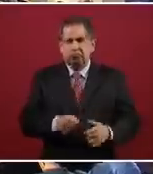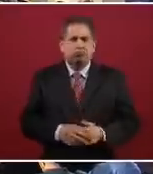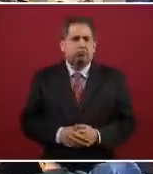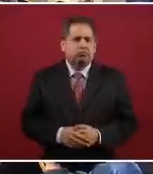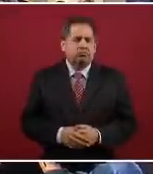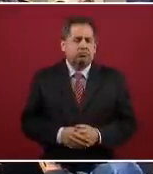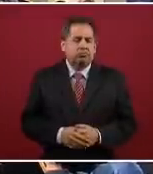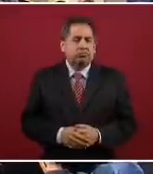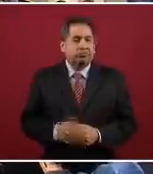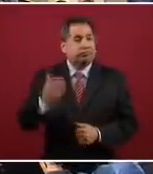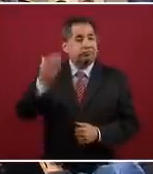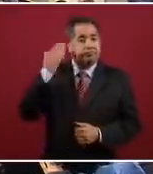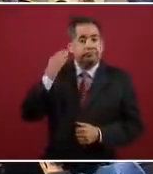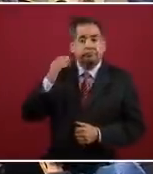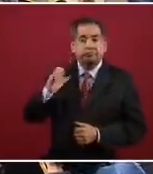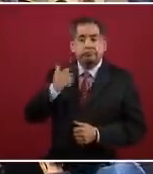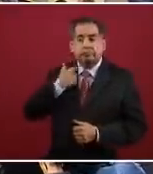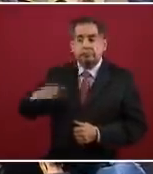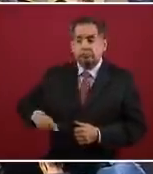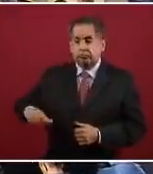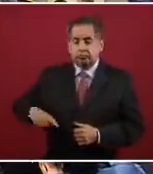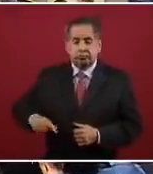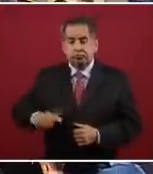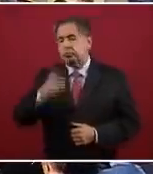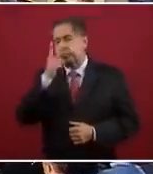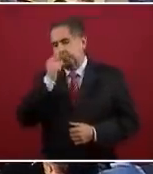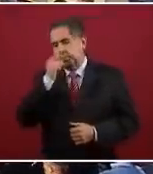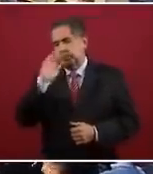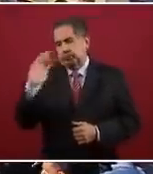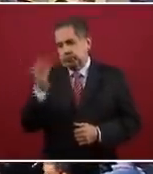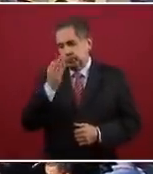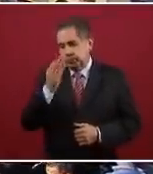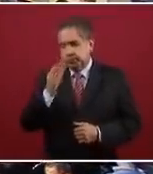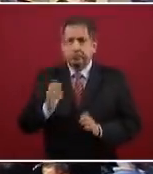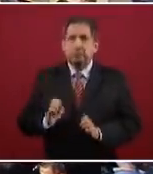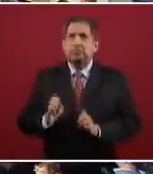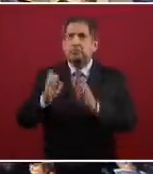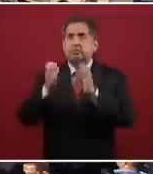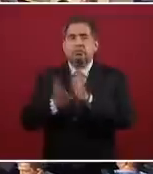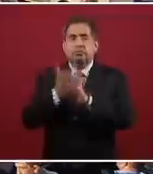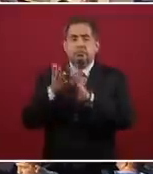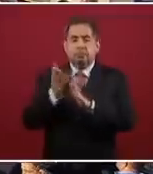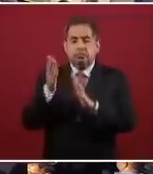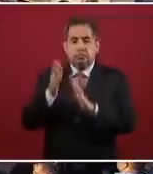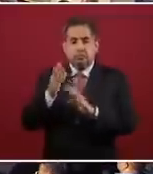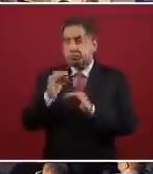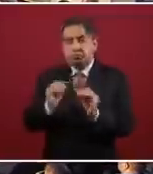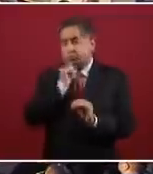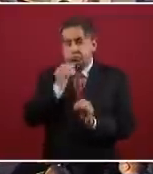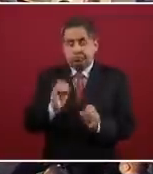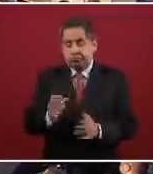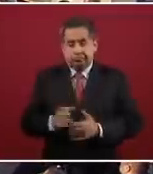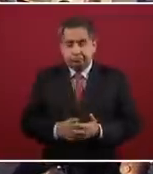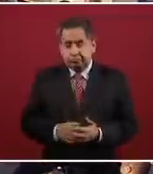Los gobiernos anteriores crearon la Policía Federal, no hicieron instalaciones.